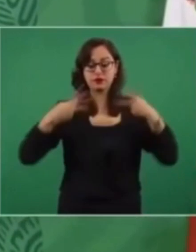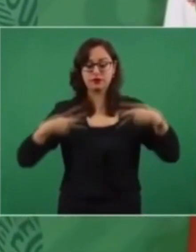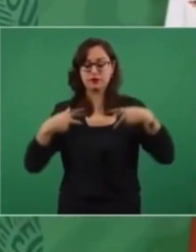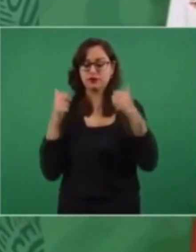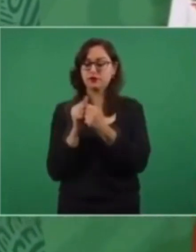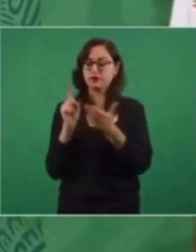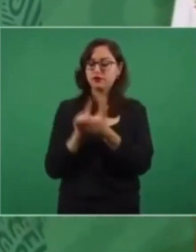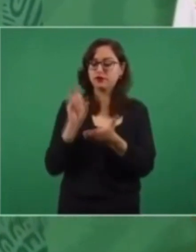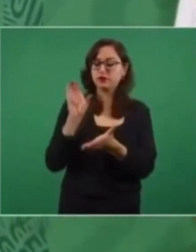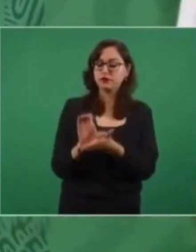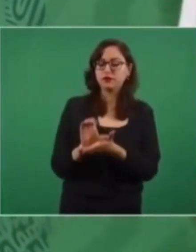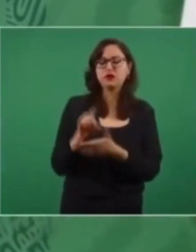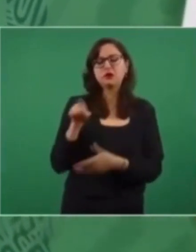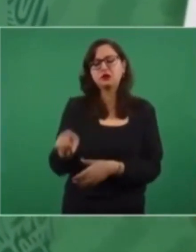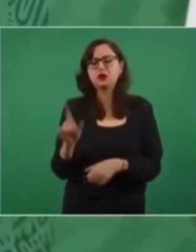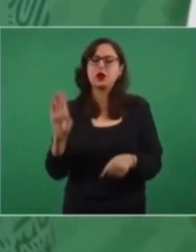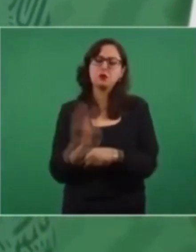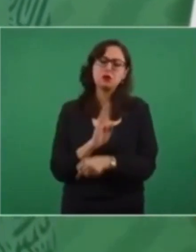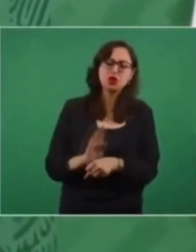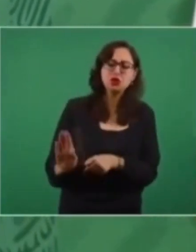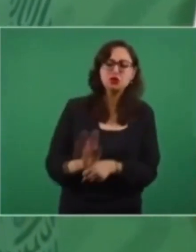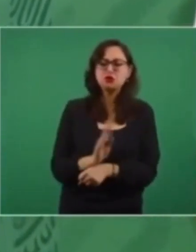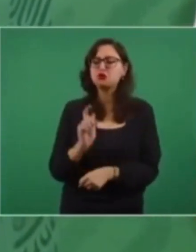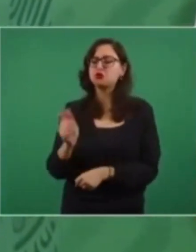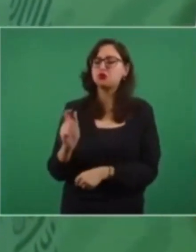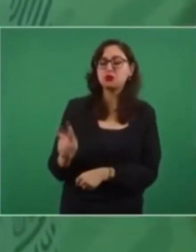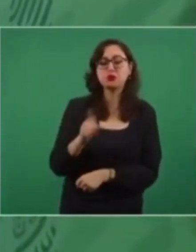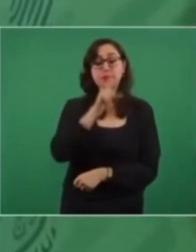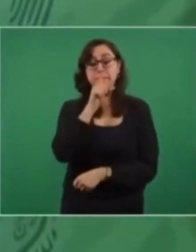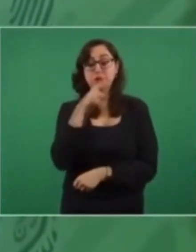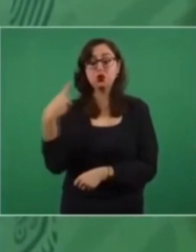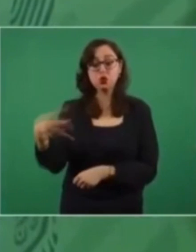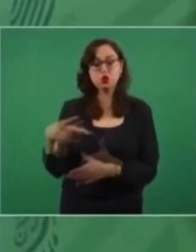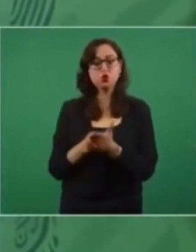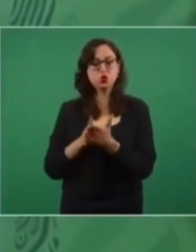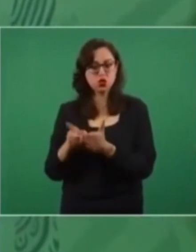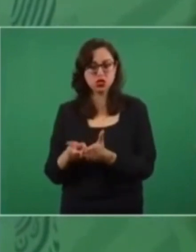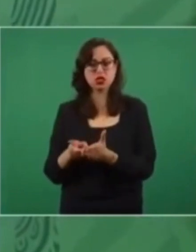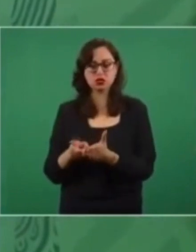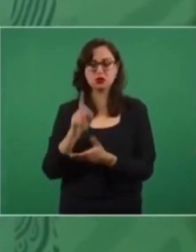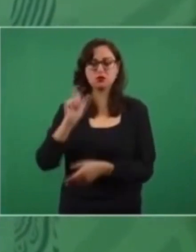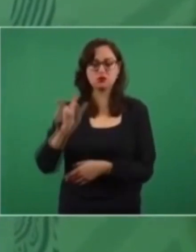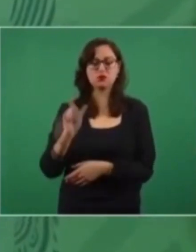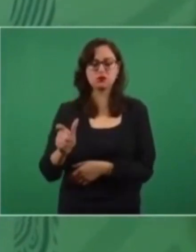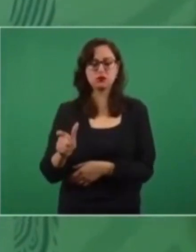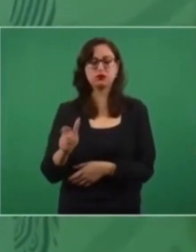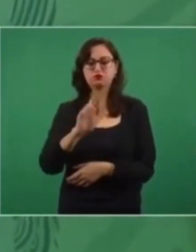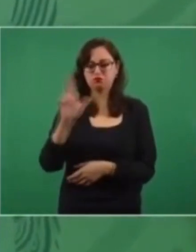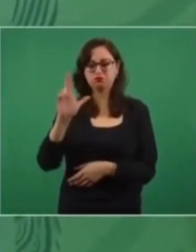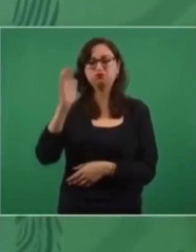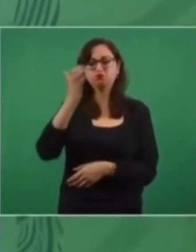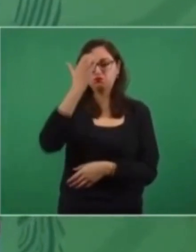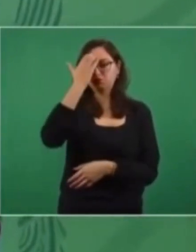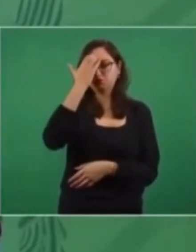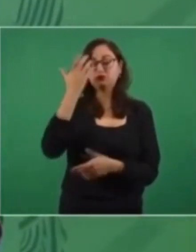simple beneficiarios, sino como sujetos de derechos. Gracias a esta reforma a nivel nacional,